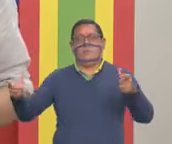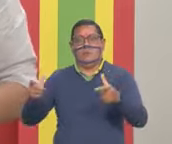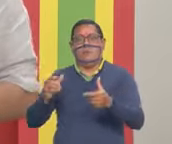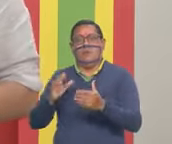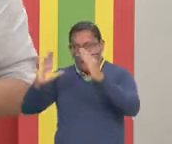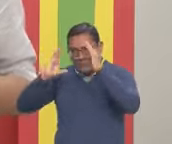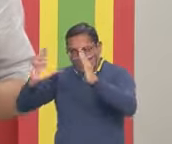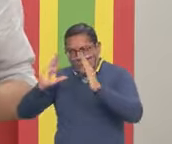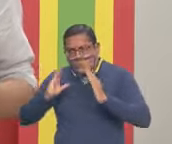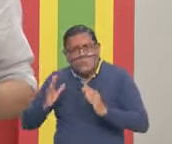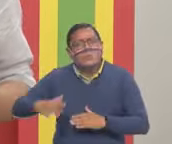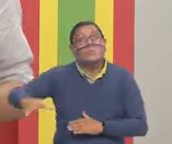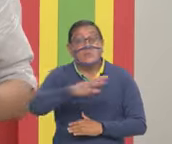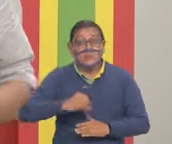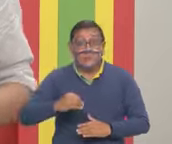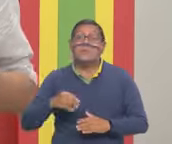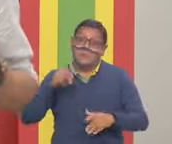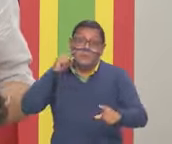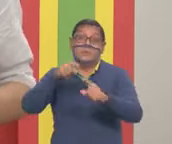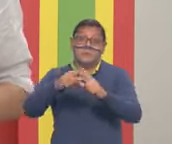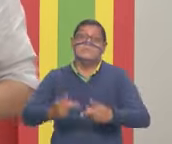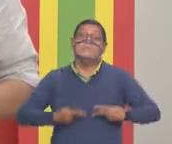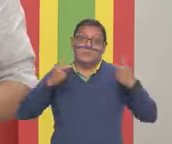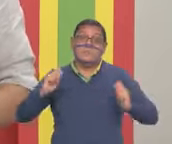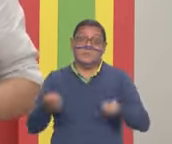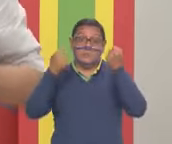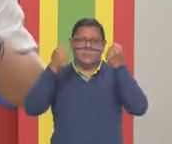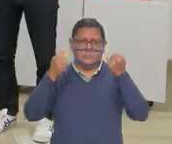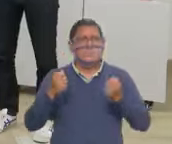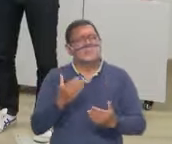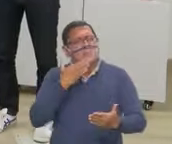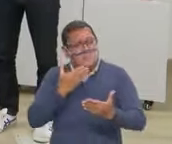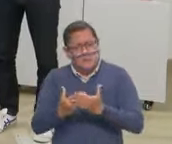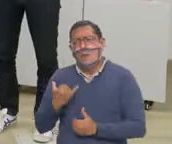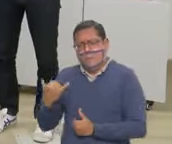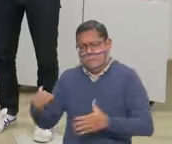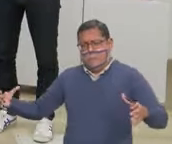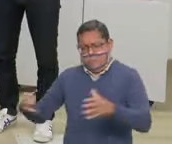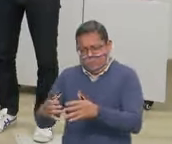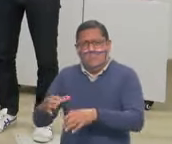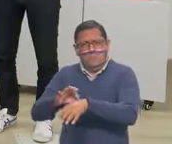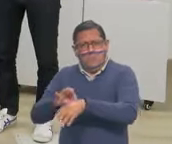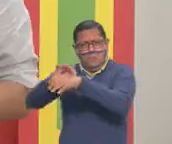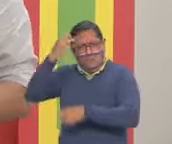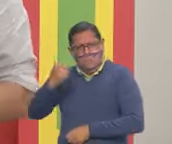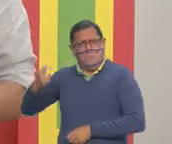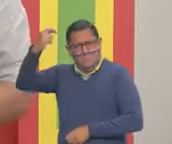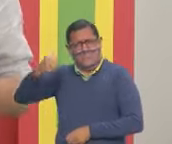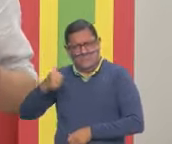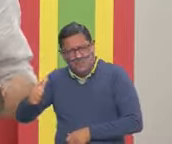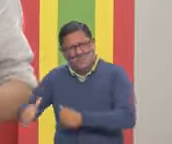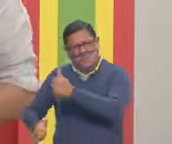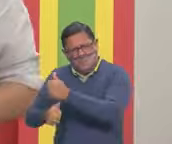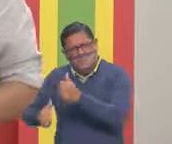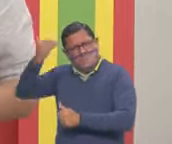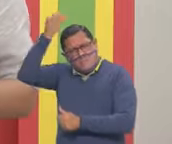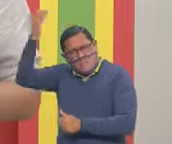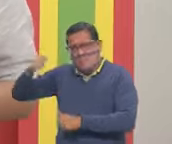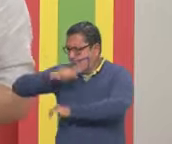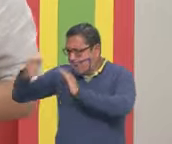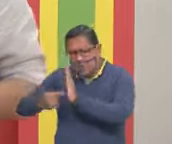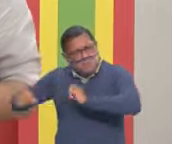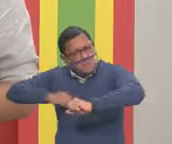salvar vidas. Y es por eso que tenemos un gran equipo médico, un gran equipo de apoyo asistencial a los médicos, dándola todo.